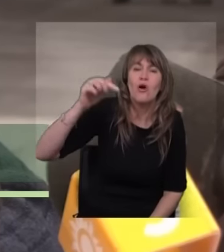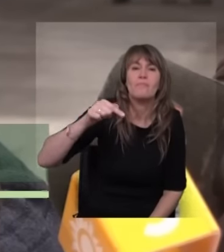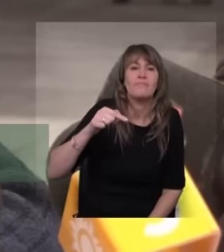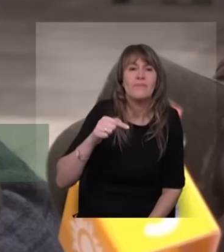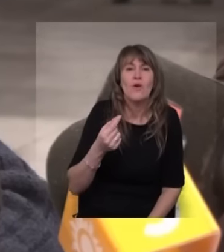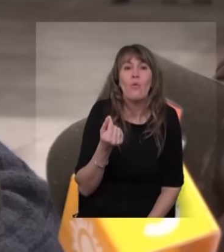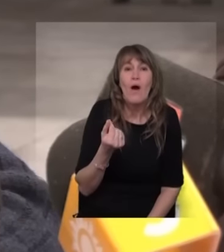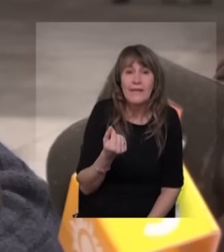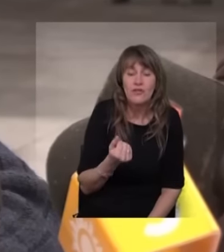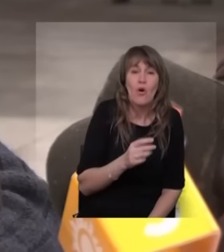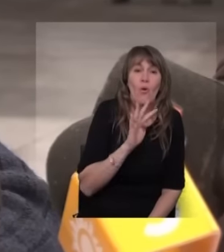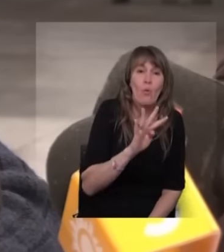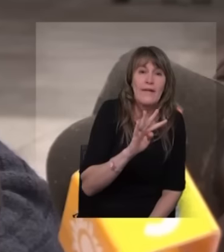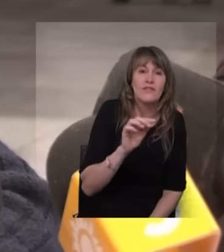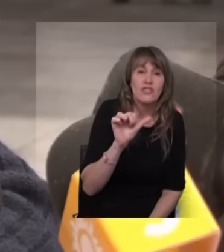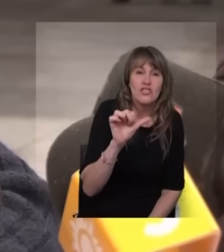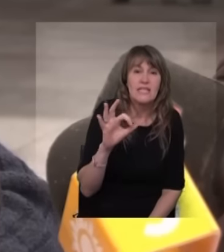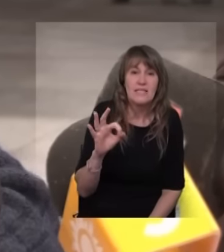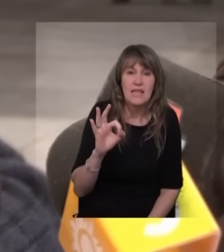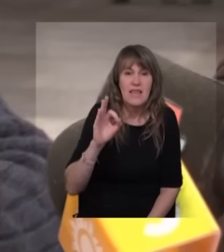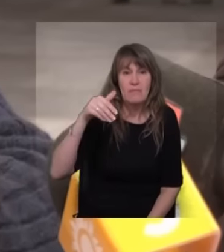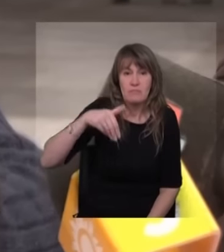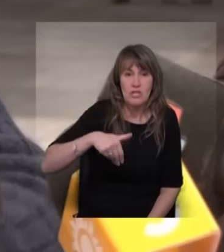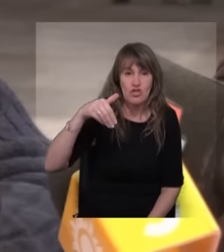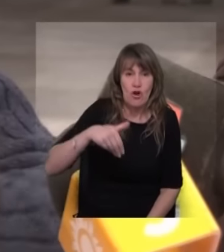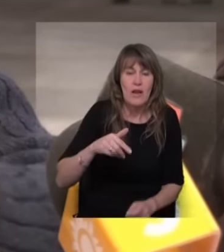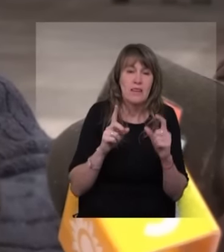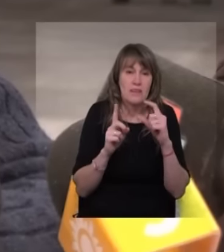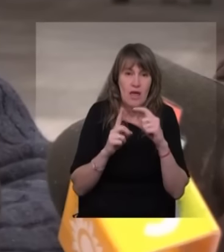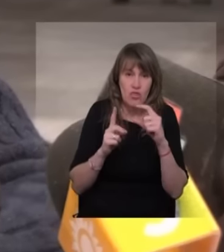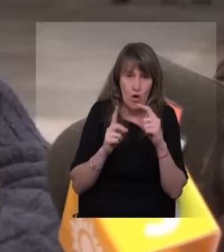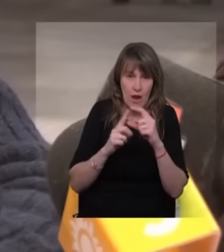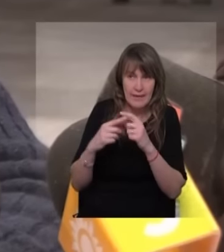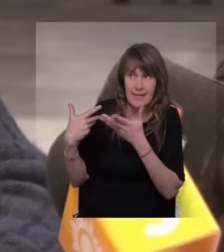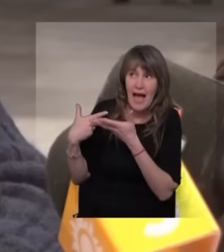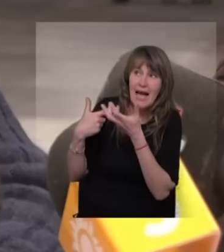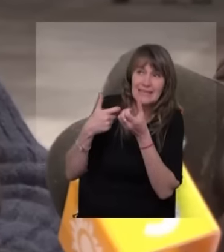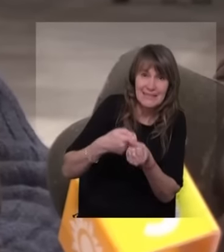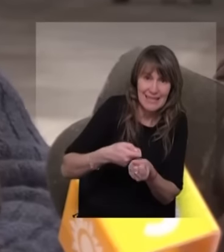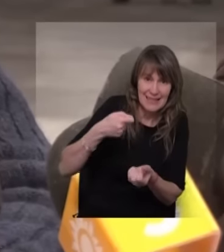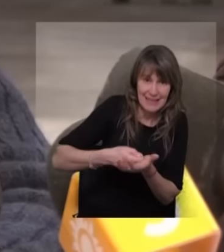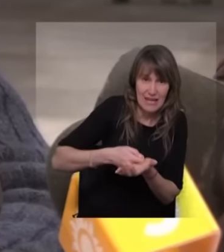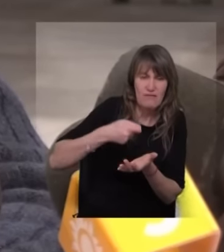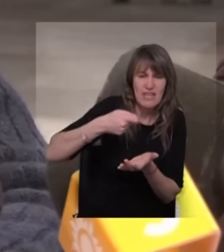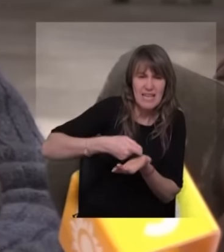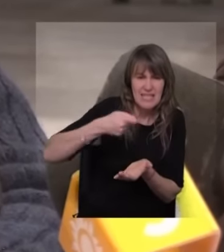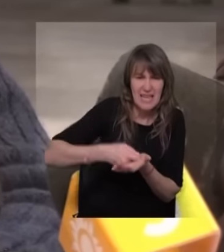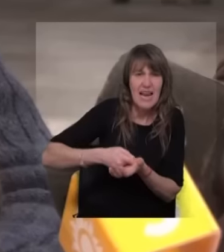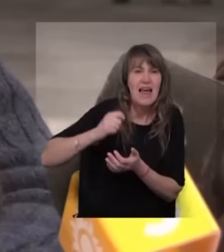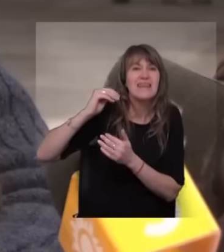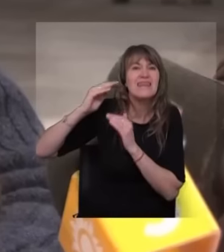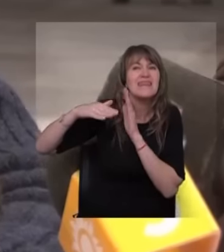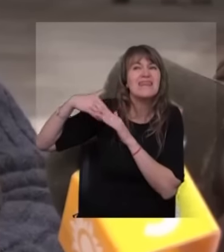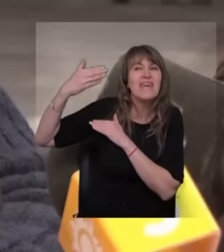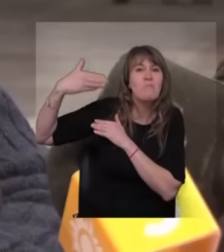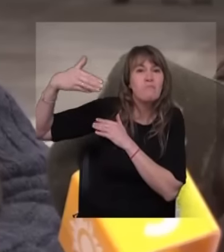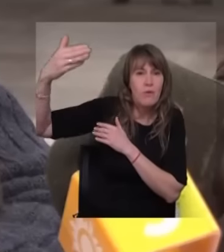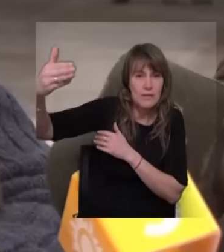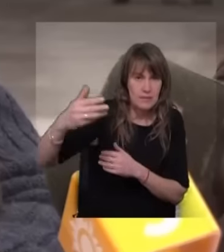de 460 millones de dólares de asistencia financiera repito a posteriori de estos primeros